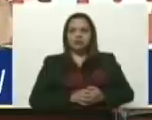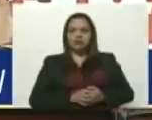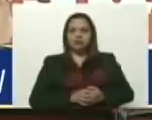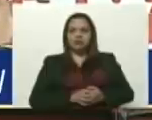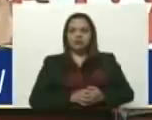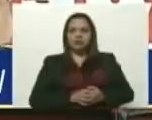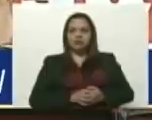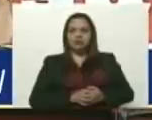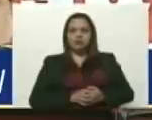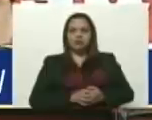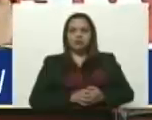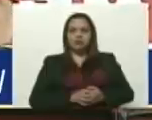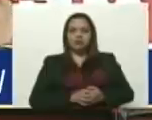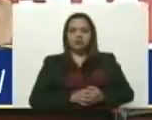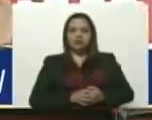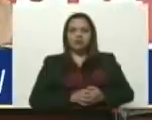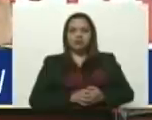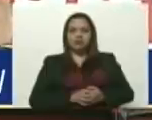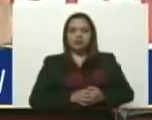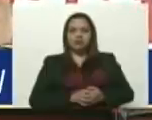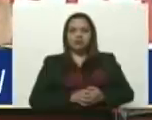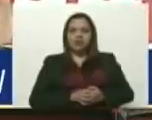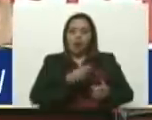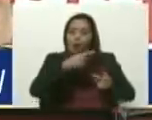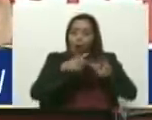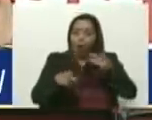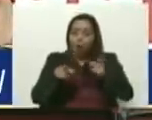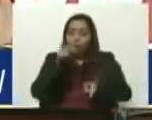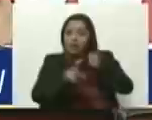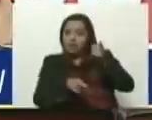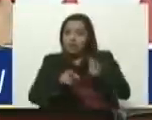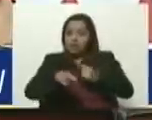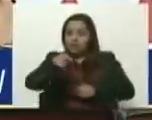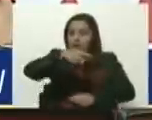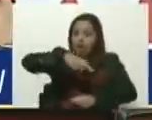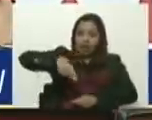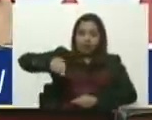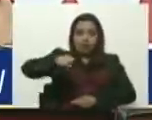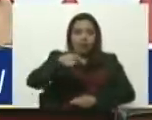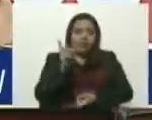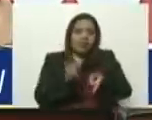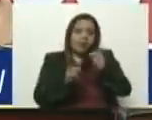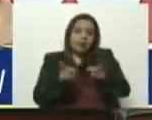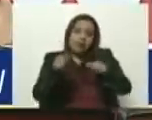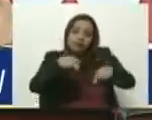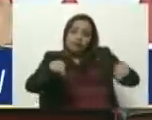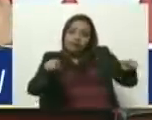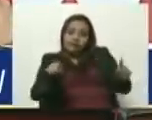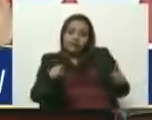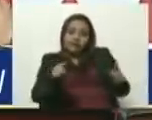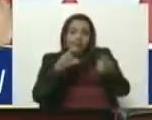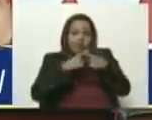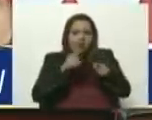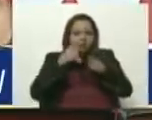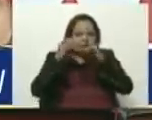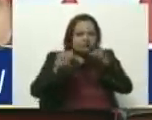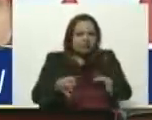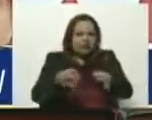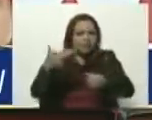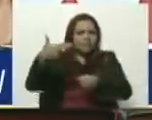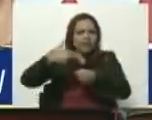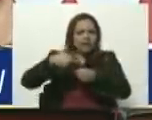la cuenta pues lo demás depende de ello depende de ella lo que sí es cierto es que el petróleo